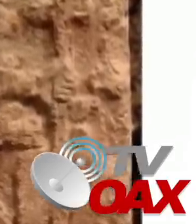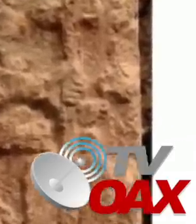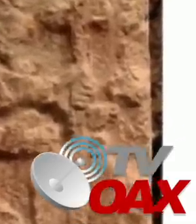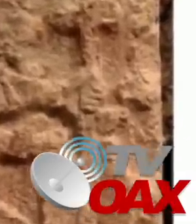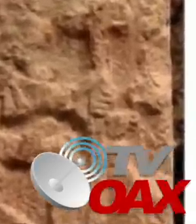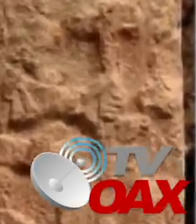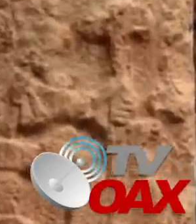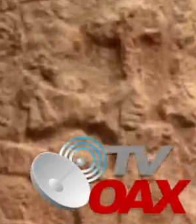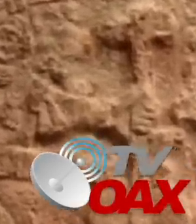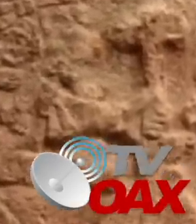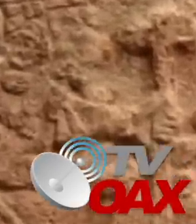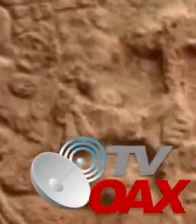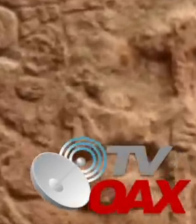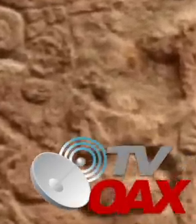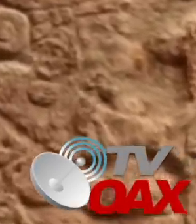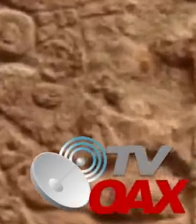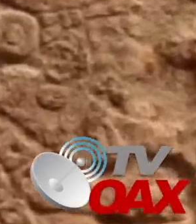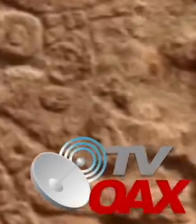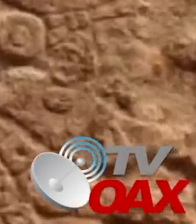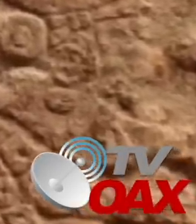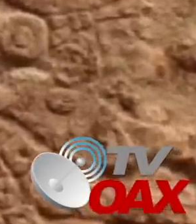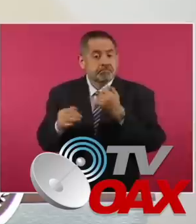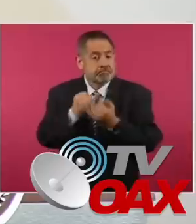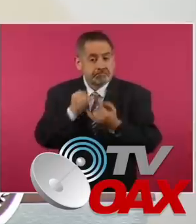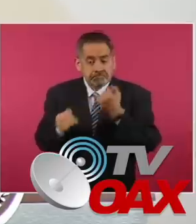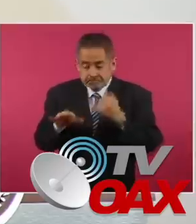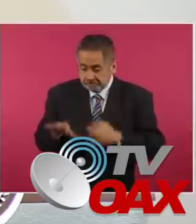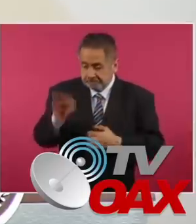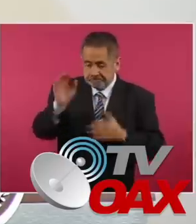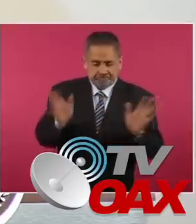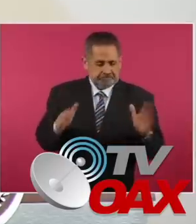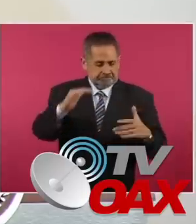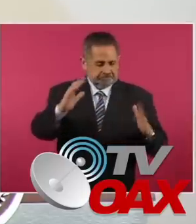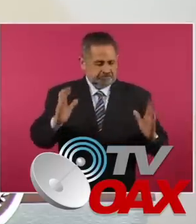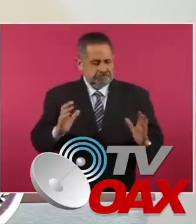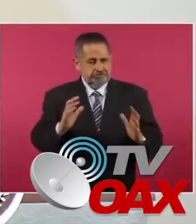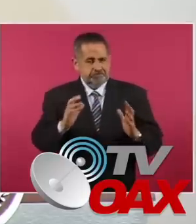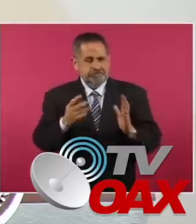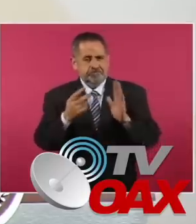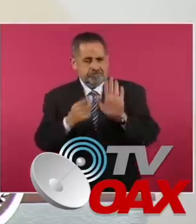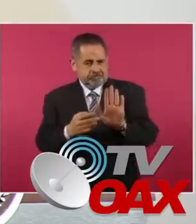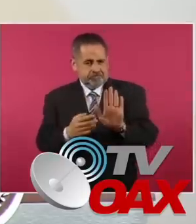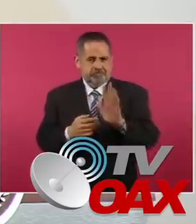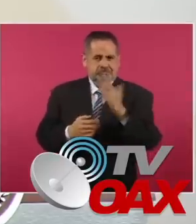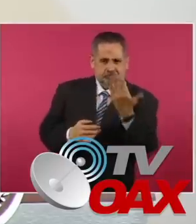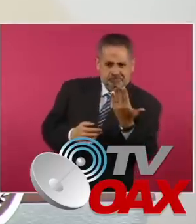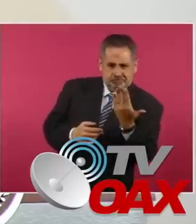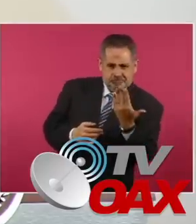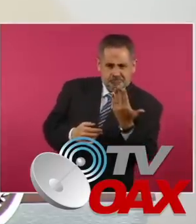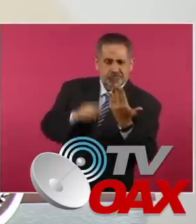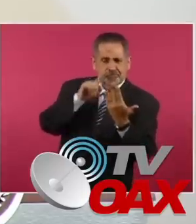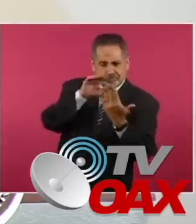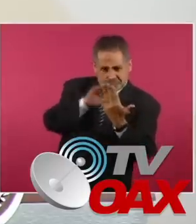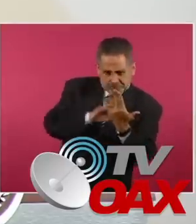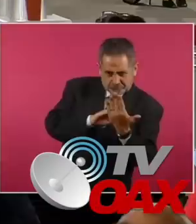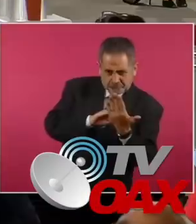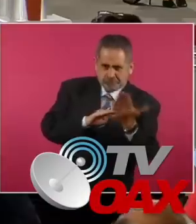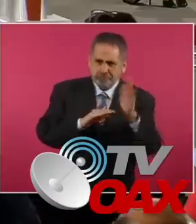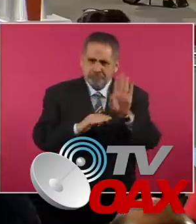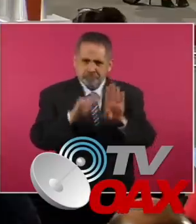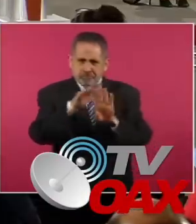de uxmal en Yucatán al participar en la conferencia matutina del presidente Andrés Manuel